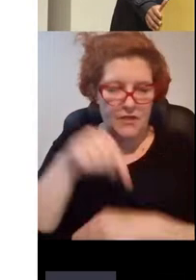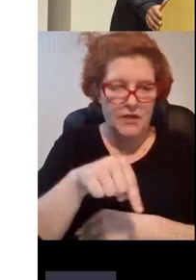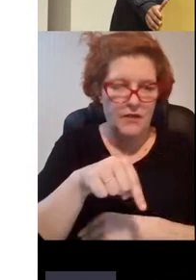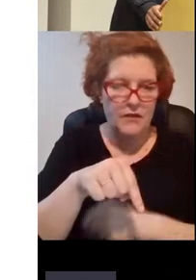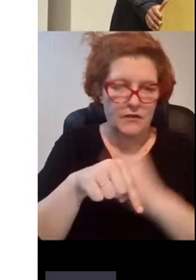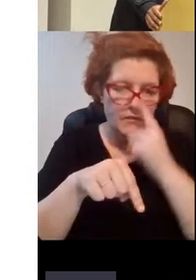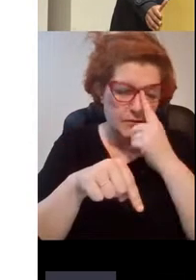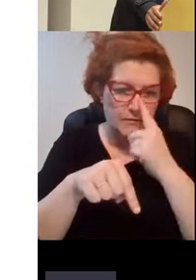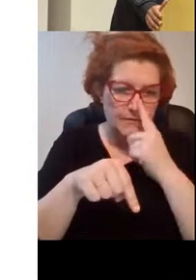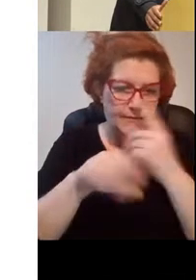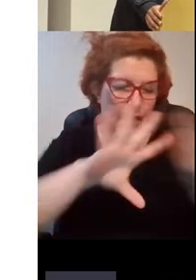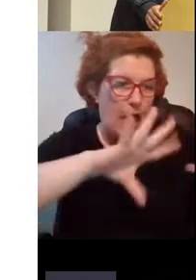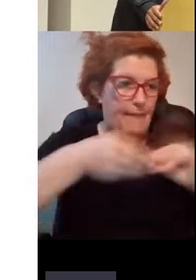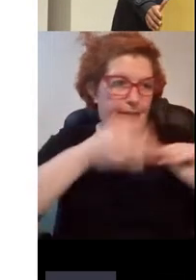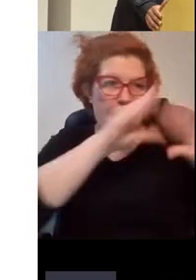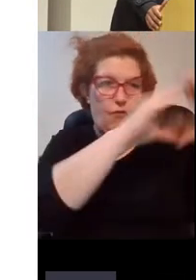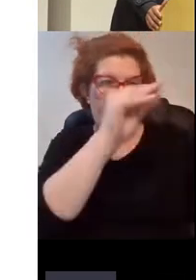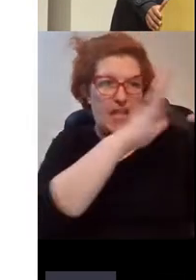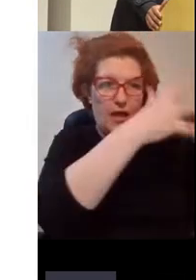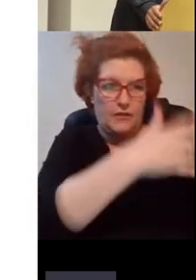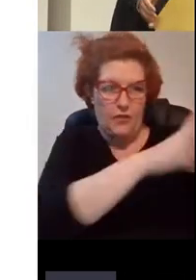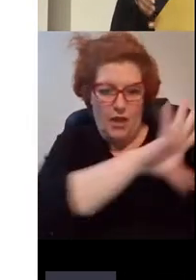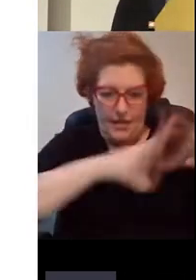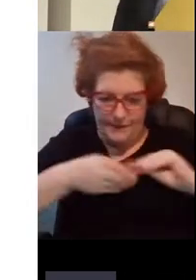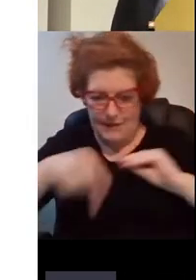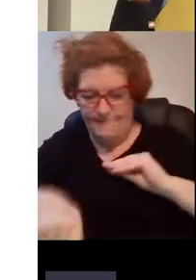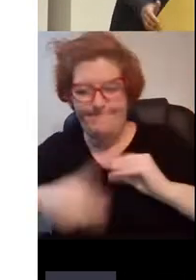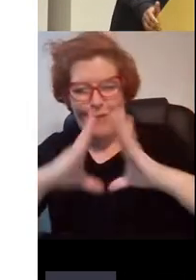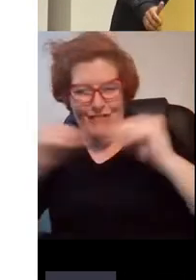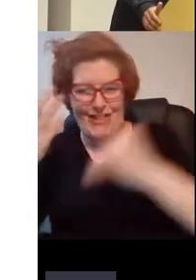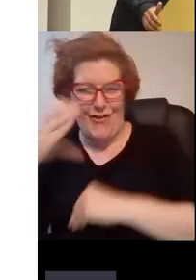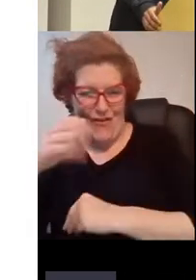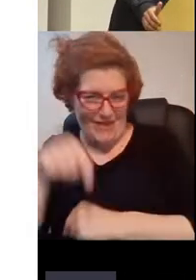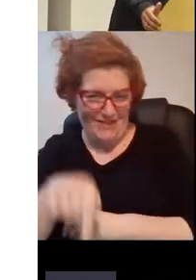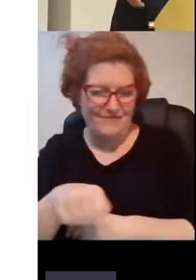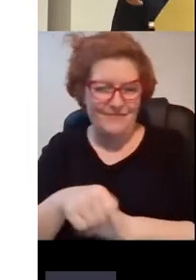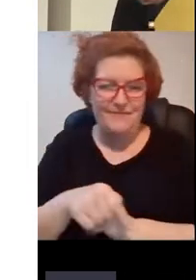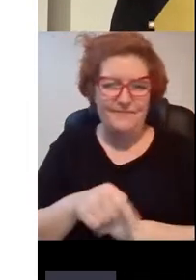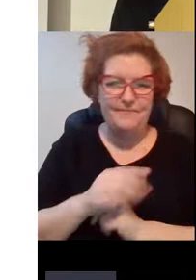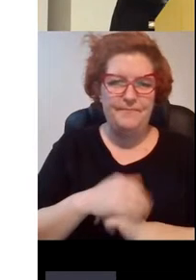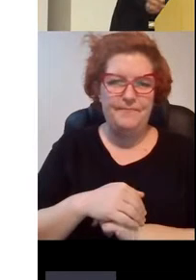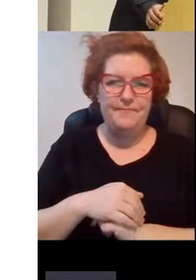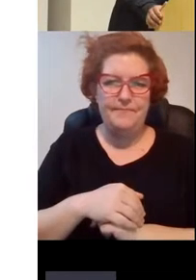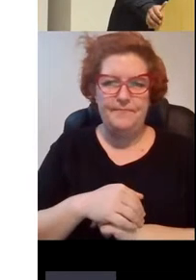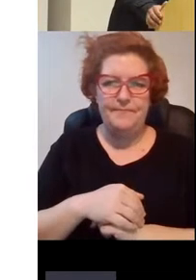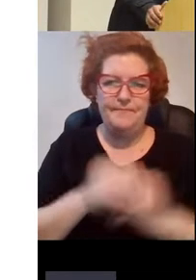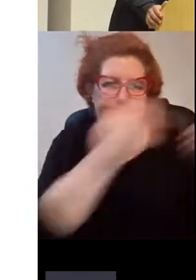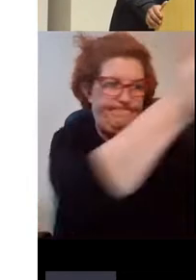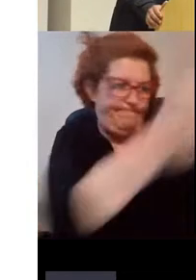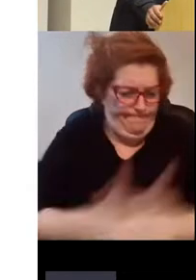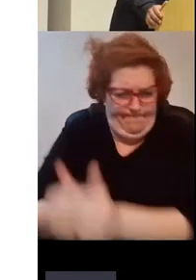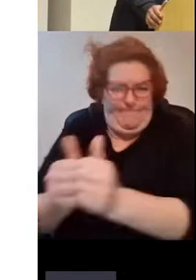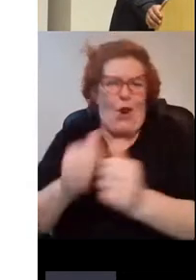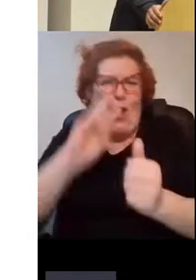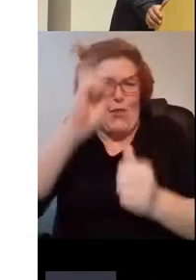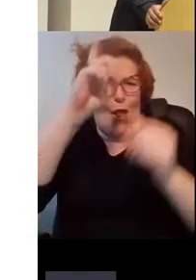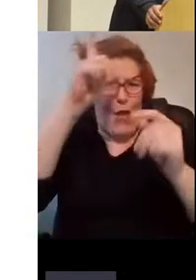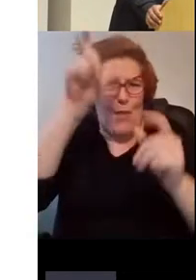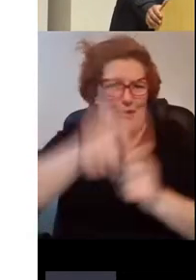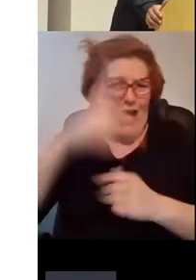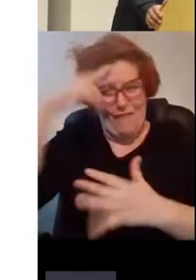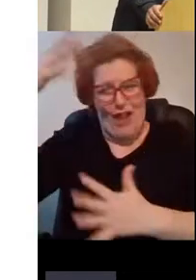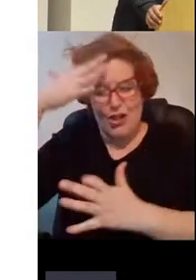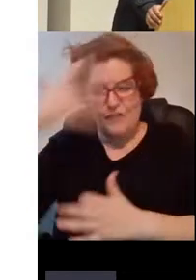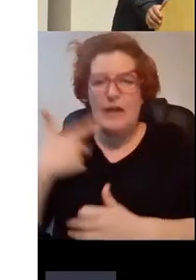Indiana. Y además se trae a otro filósofo que era allí, a Milton Fix. Bueno, se llevó a Colombia. Y dice, bueno, y si